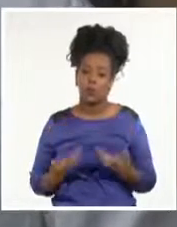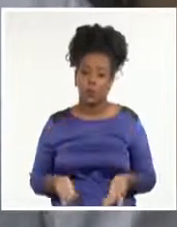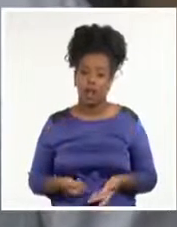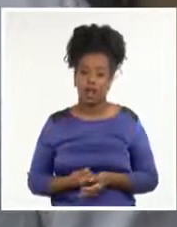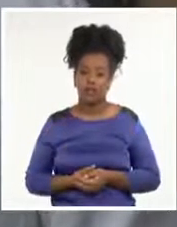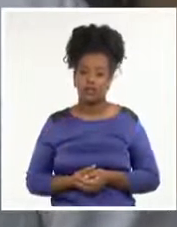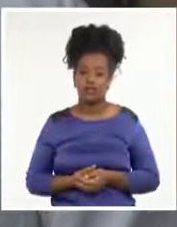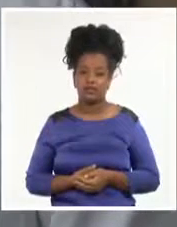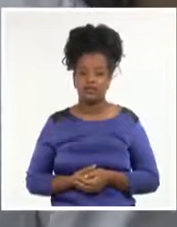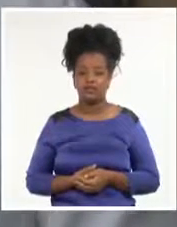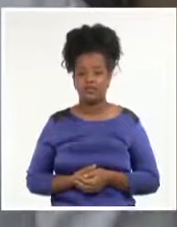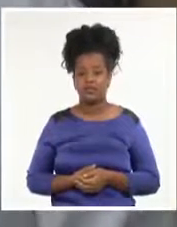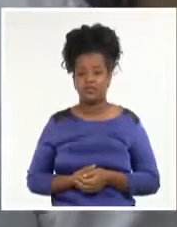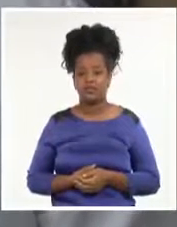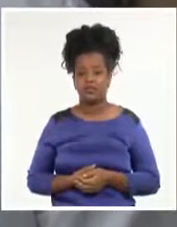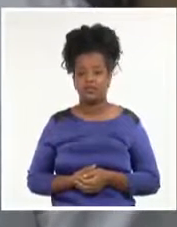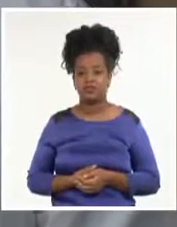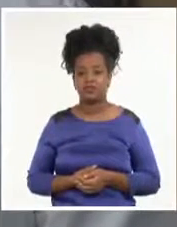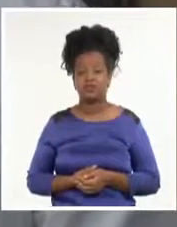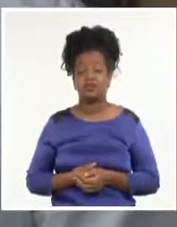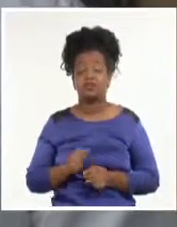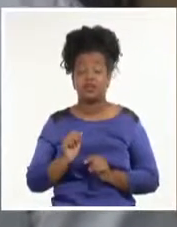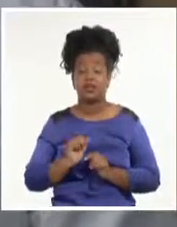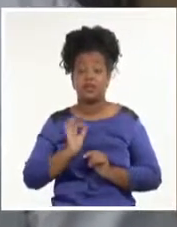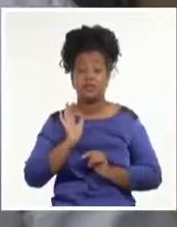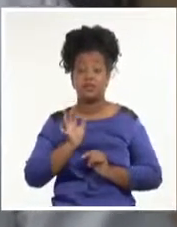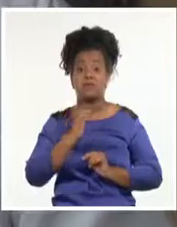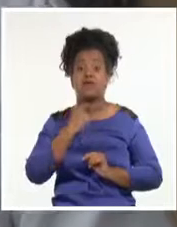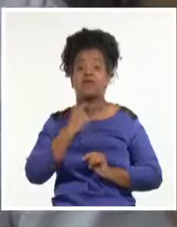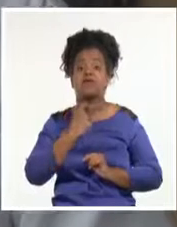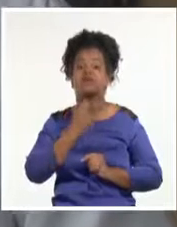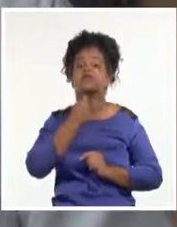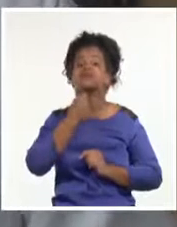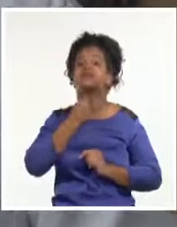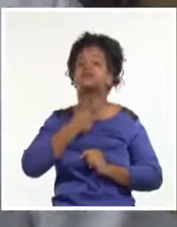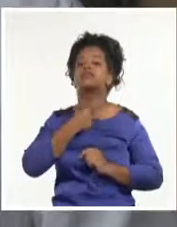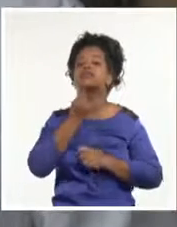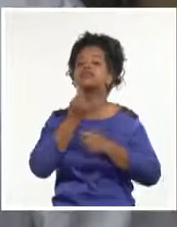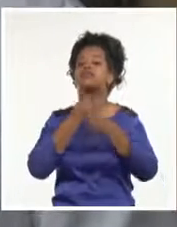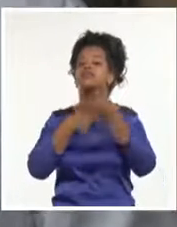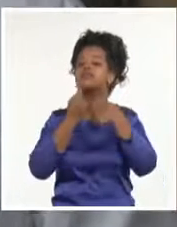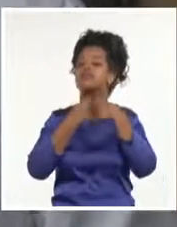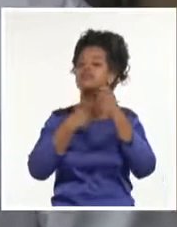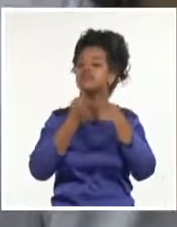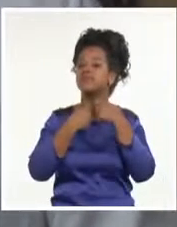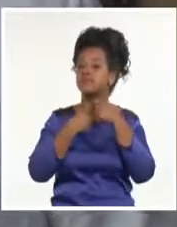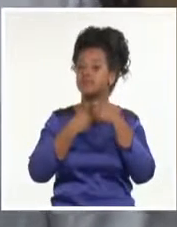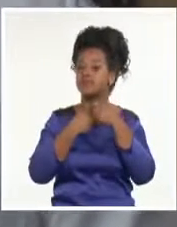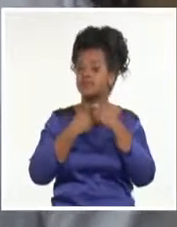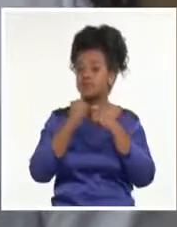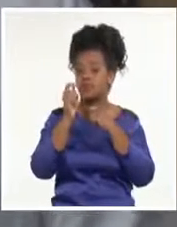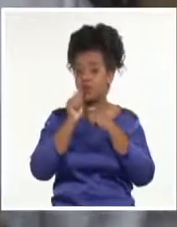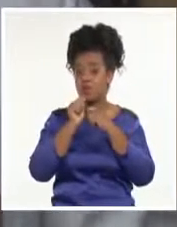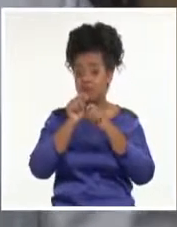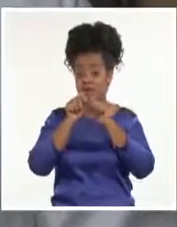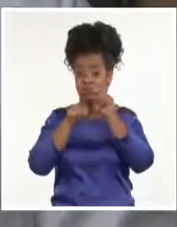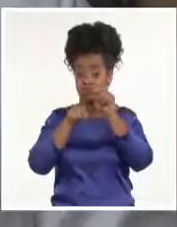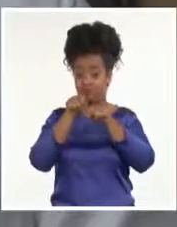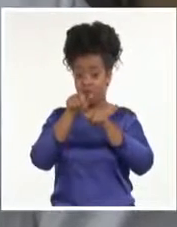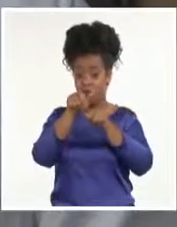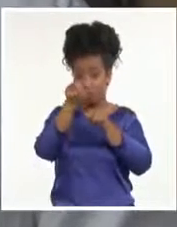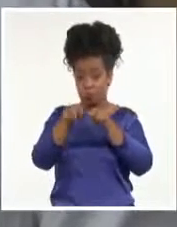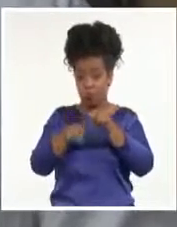una resección, o sea, retirar ese tejido que está estenosado, que está ocluido, y